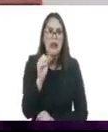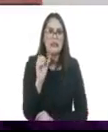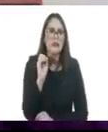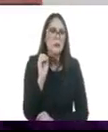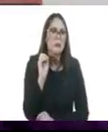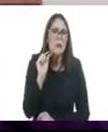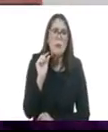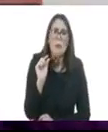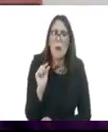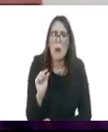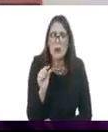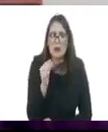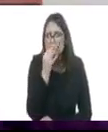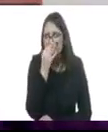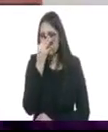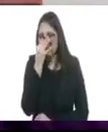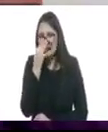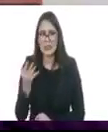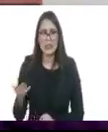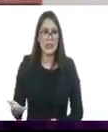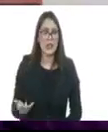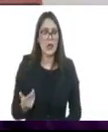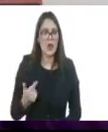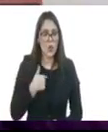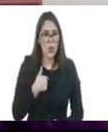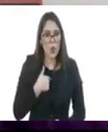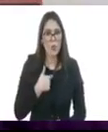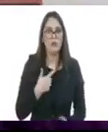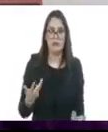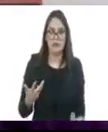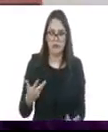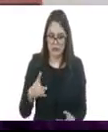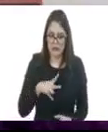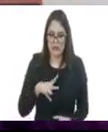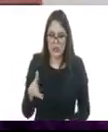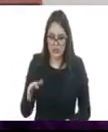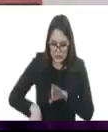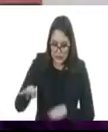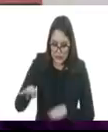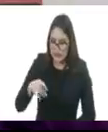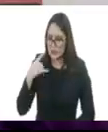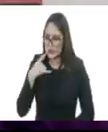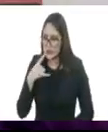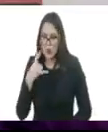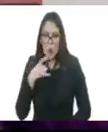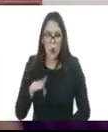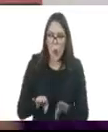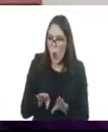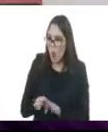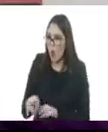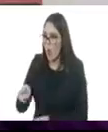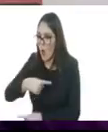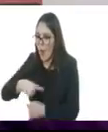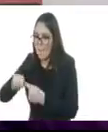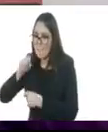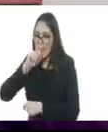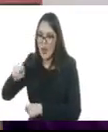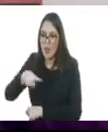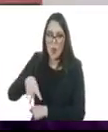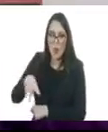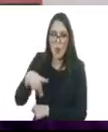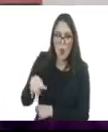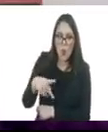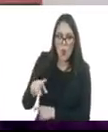Entonces tuve que darme a la tarea de que con las compañeras del mismo